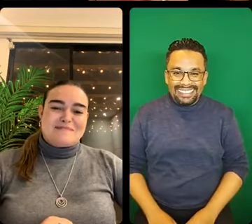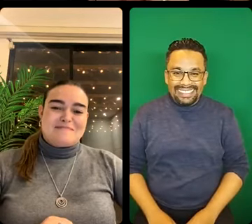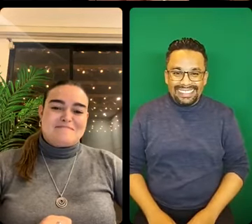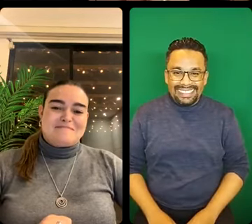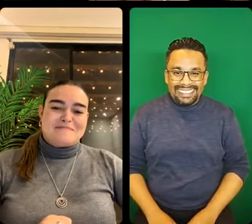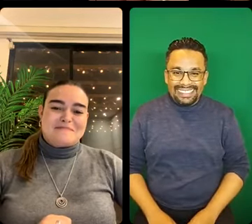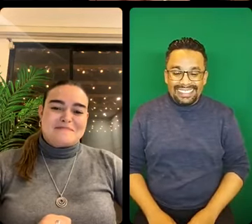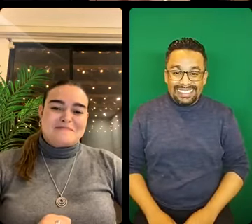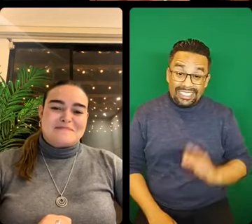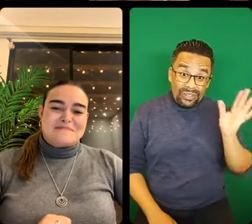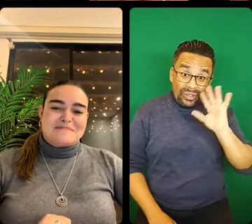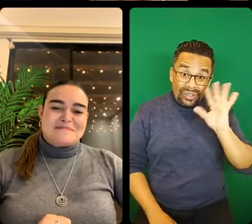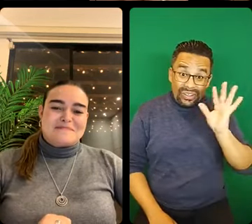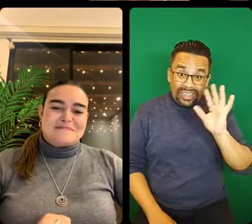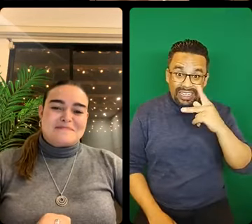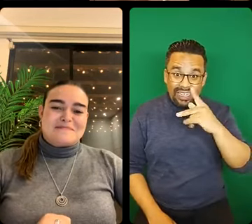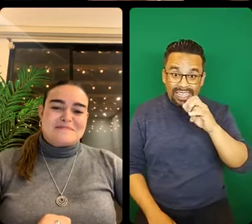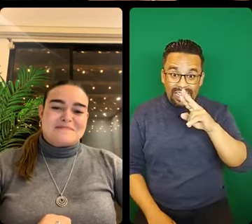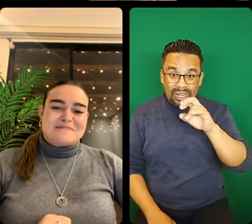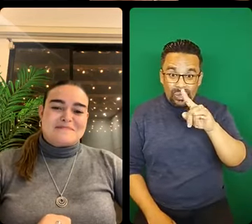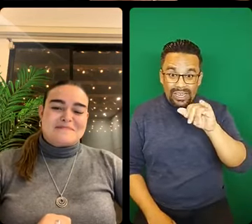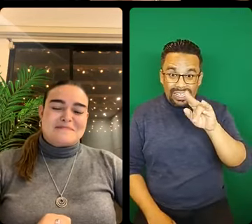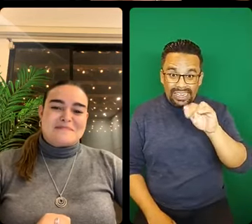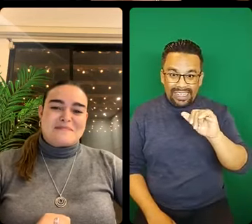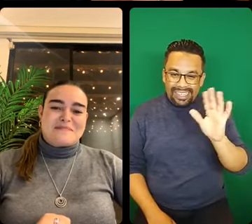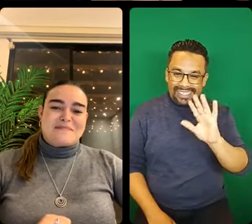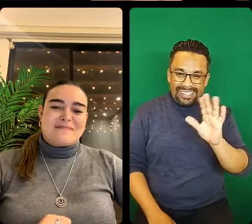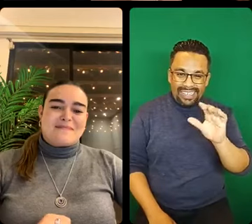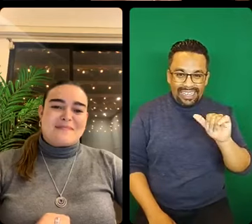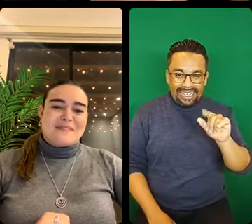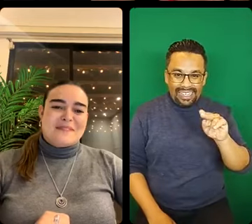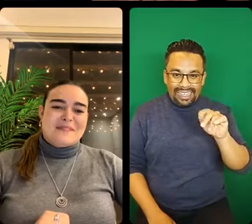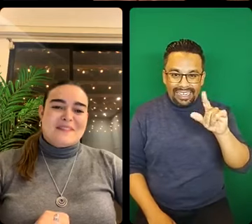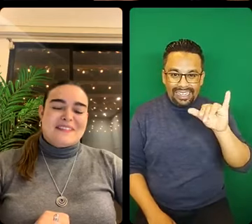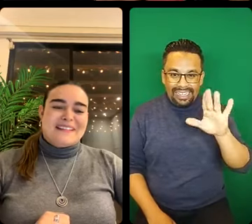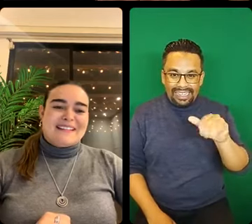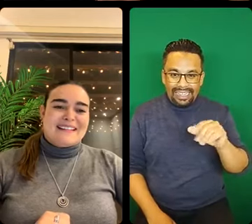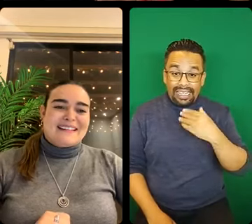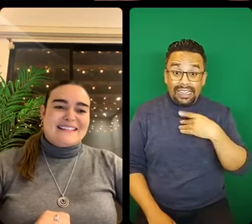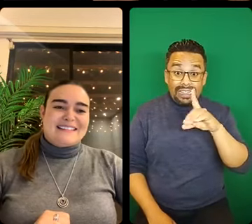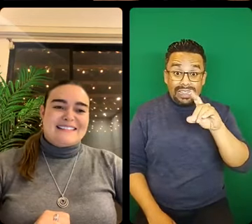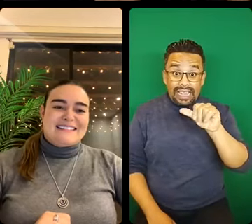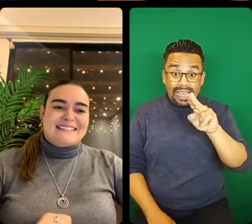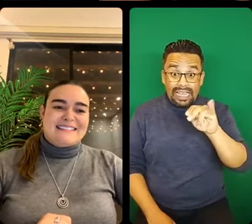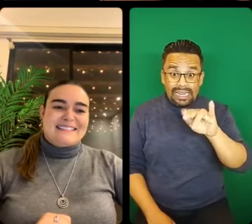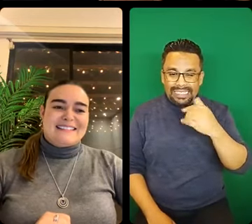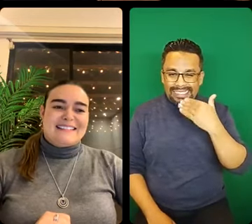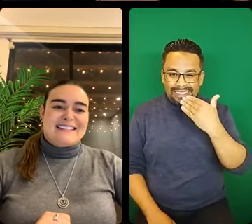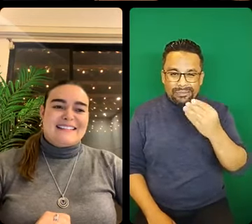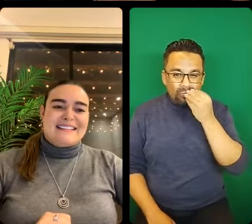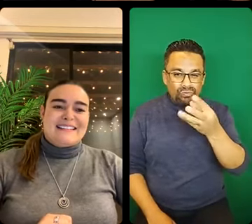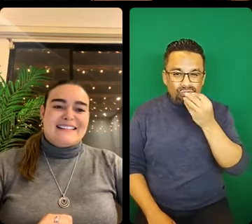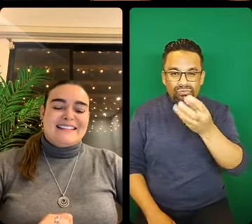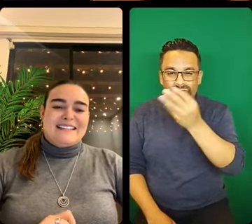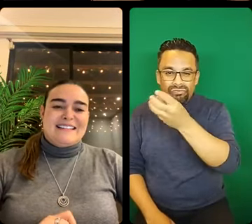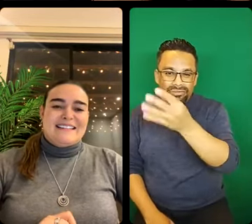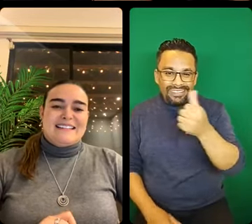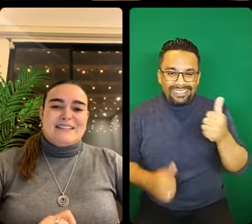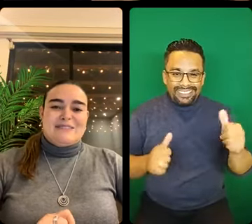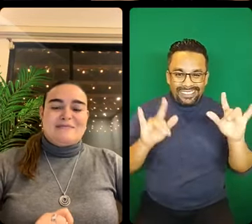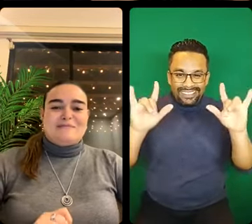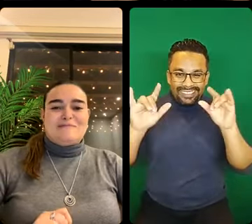Hola, Carolina, ¿cómo estás? Alejita, muchas gracias. Dani García, besos a todos ustedes. Gracias por los comentarios, qué